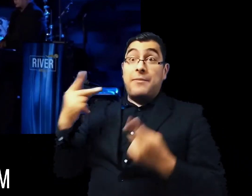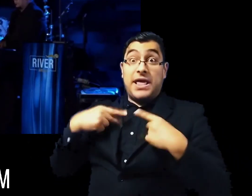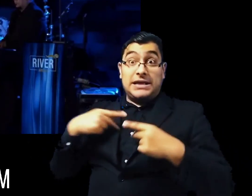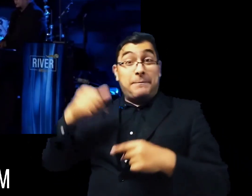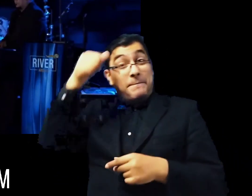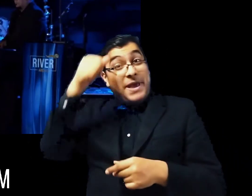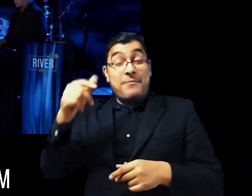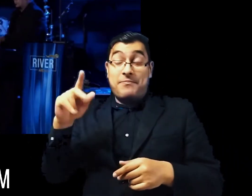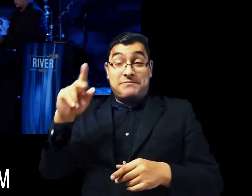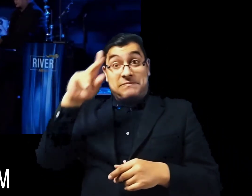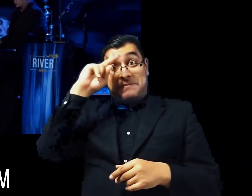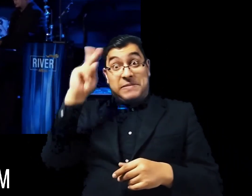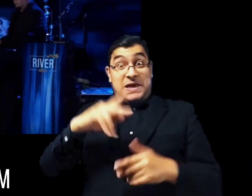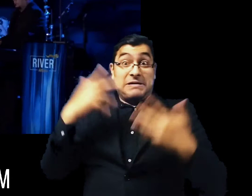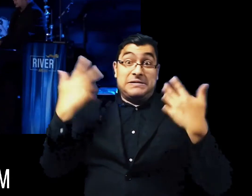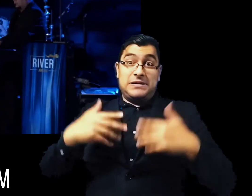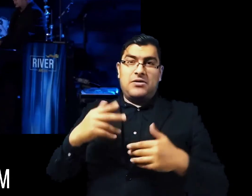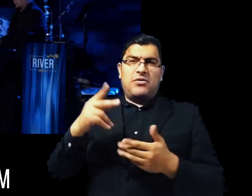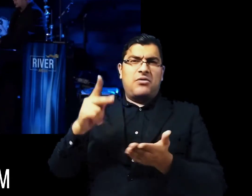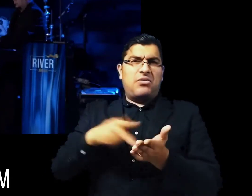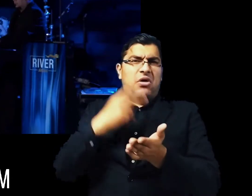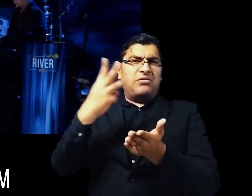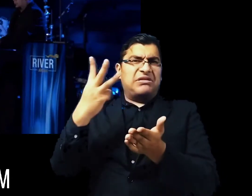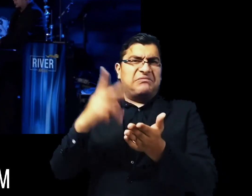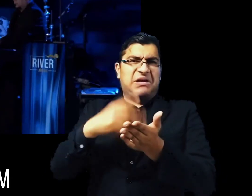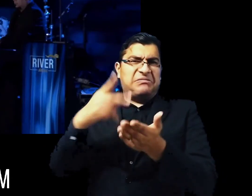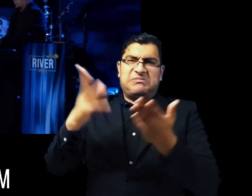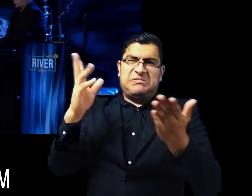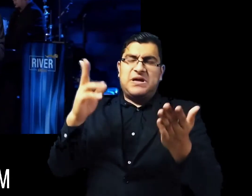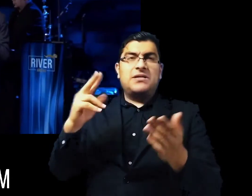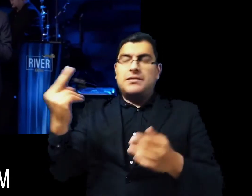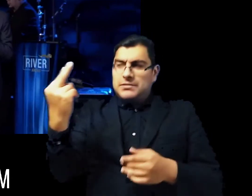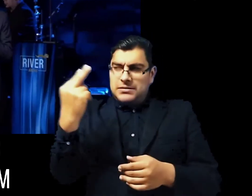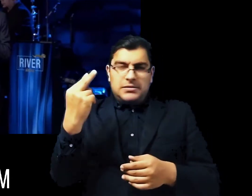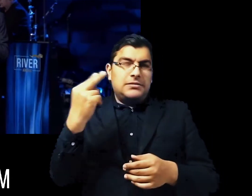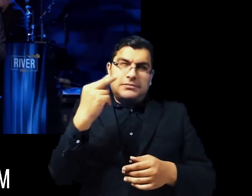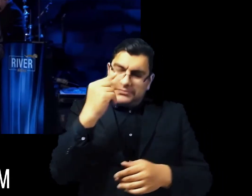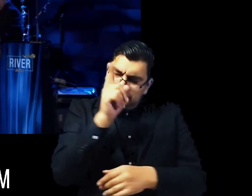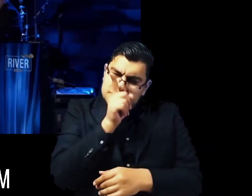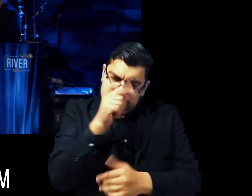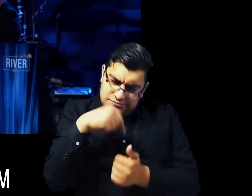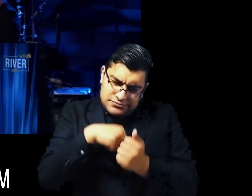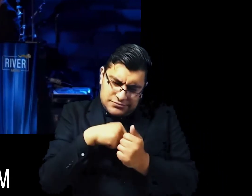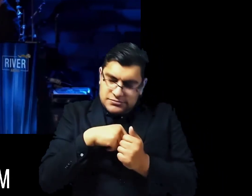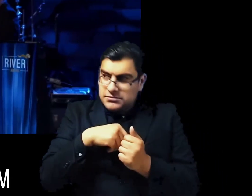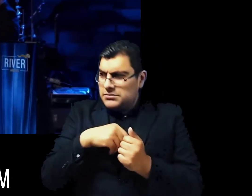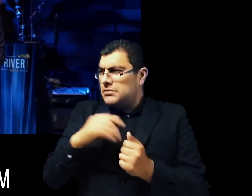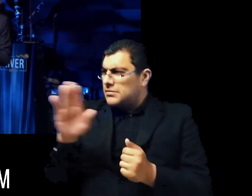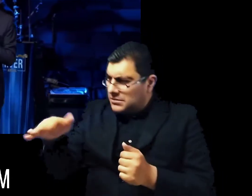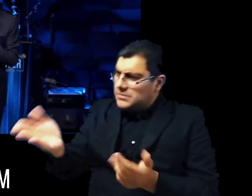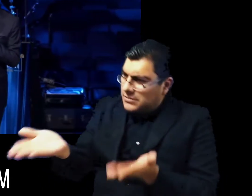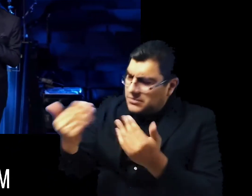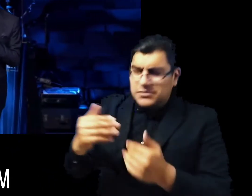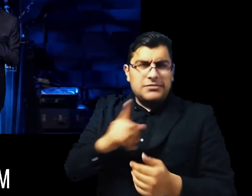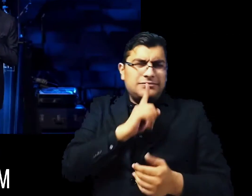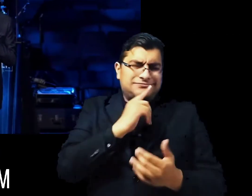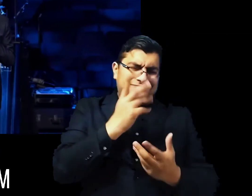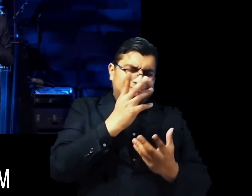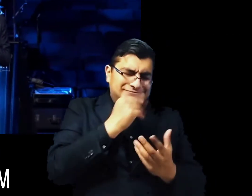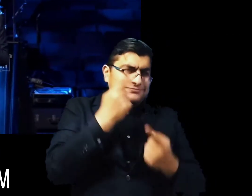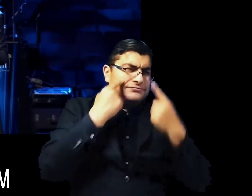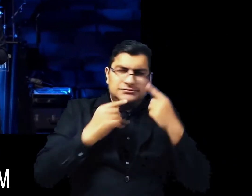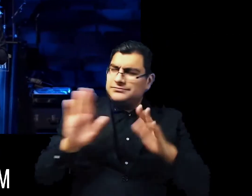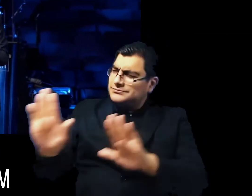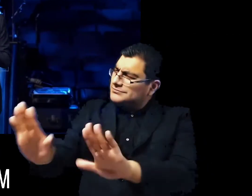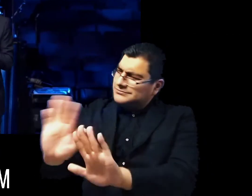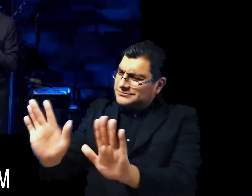feo, ya por segunda o tercera vez, si no me equivoco. Y no me podía mirar a los ojos. Y no podía ni hablar, se ahogaba en llanto. Y le